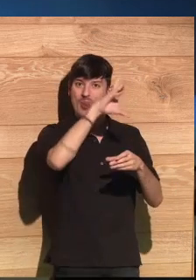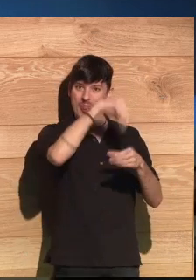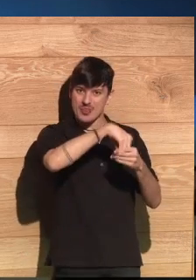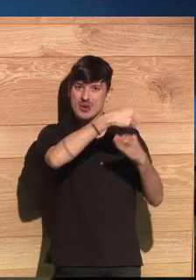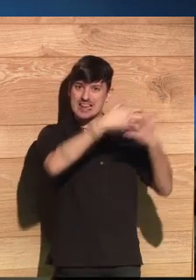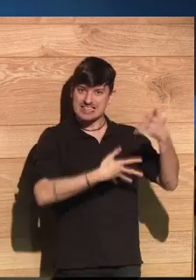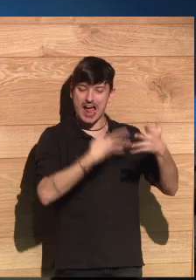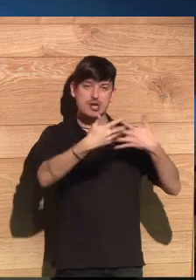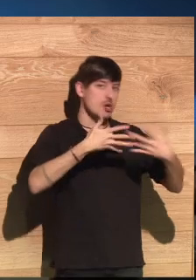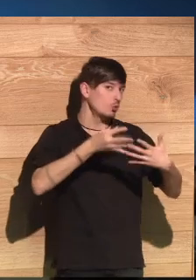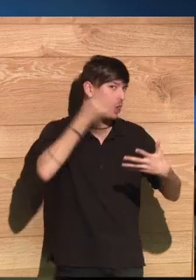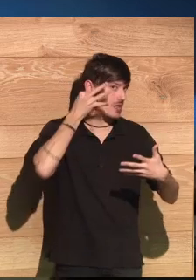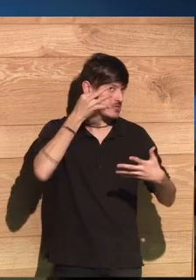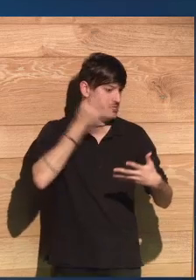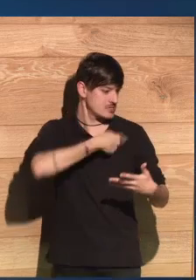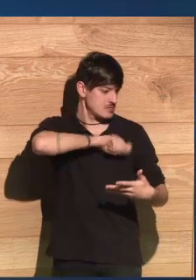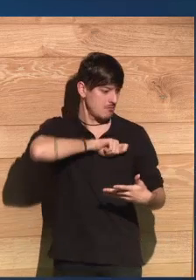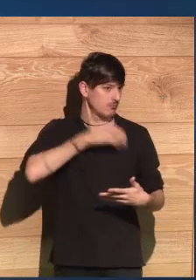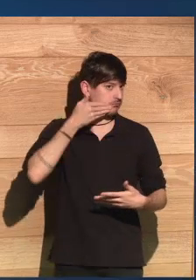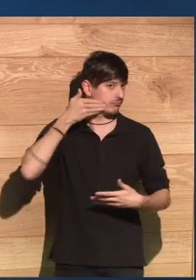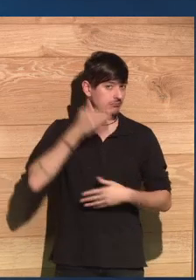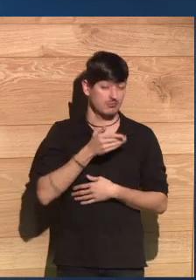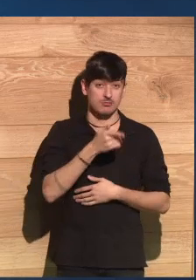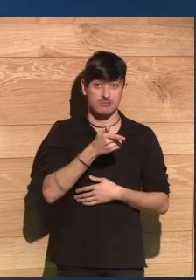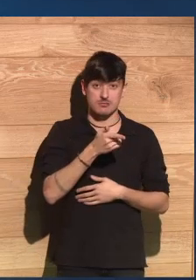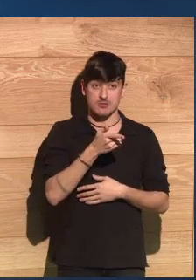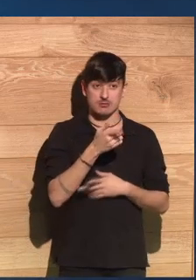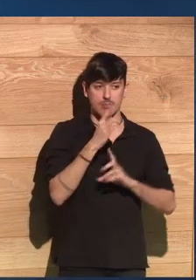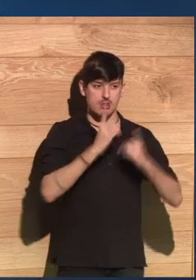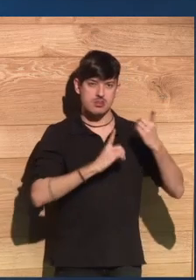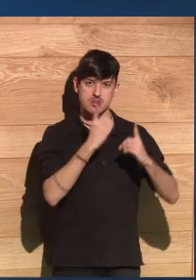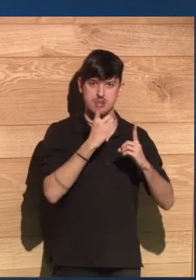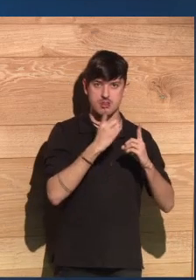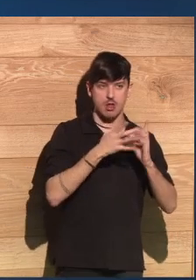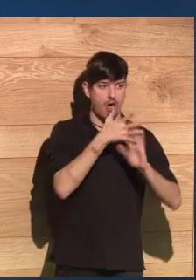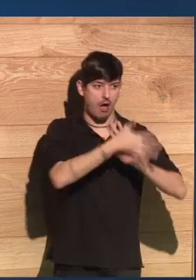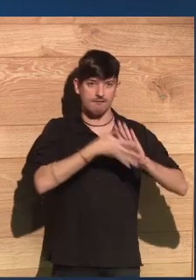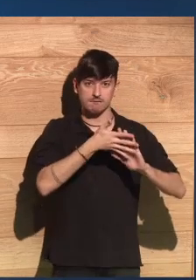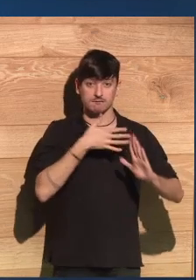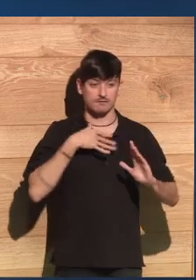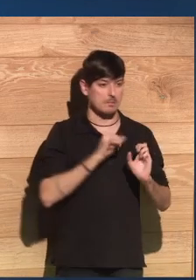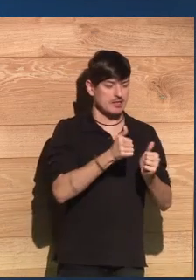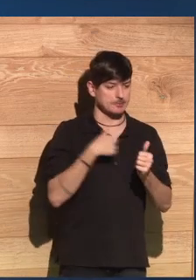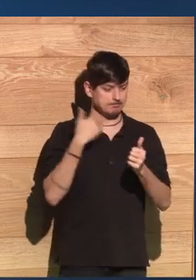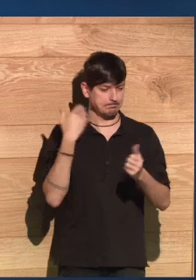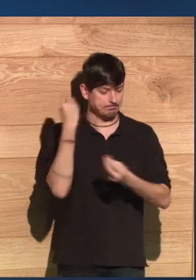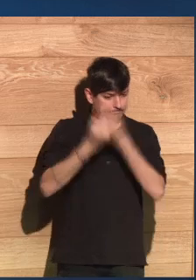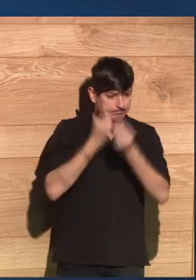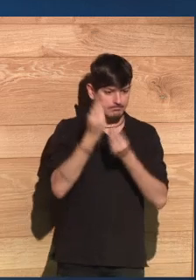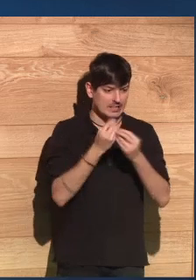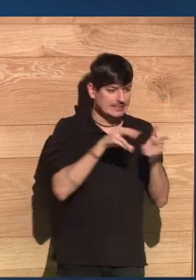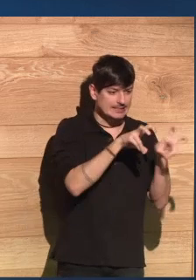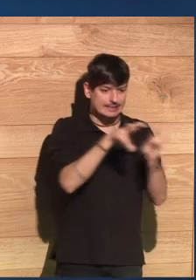¿no? Por empezar por algún lado la conversación, venía pensando de cuáles de los muchos